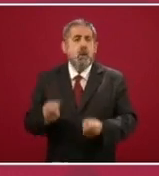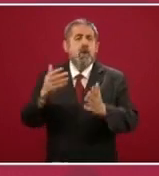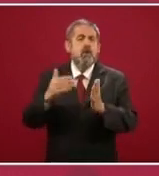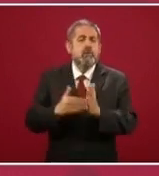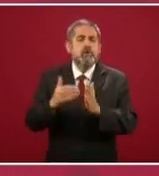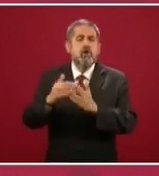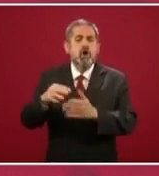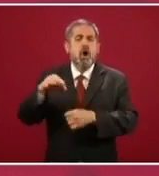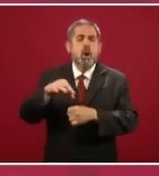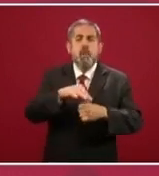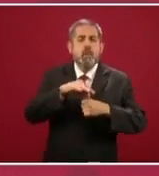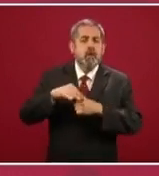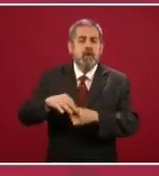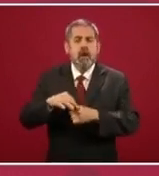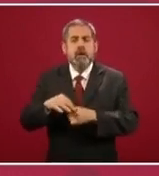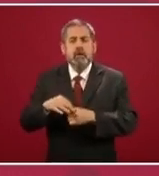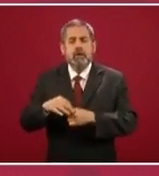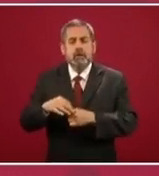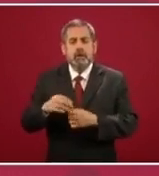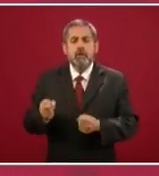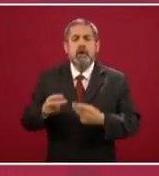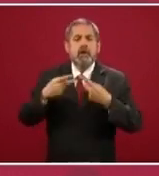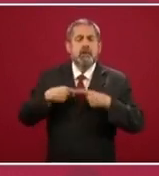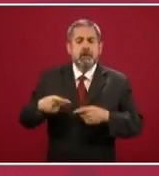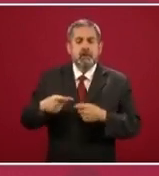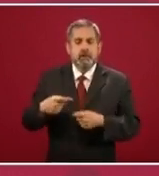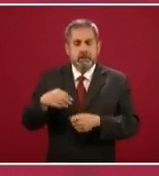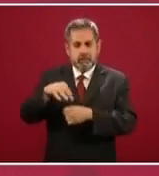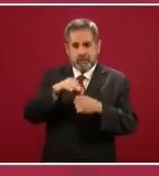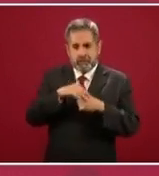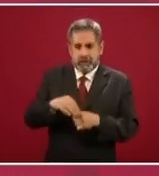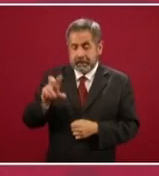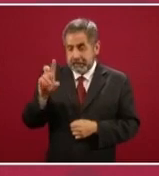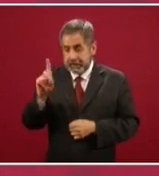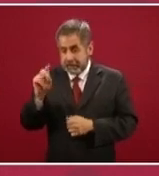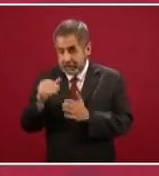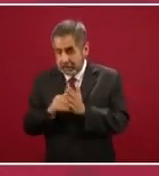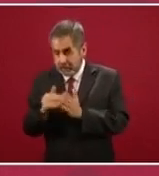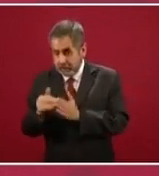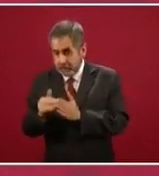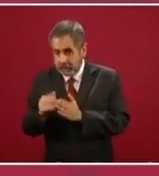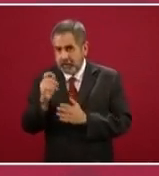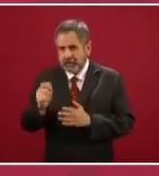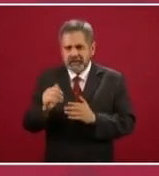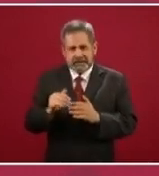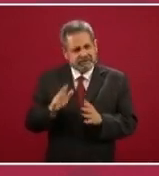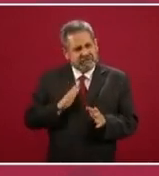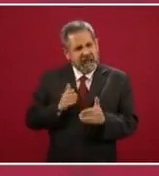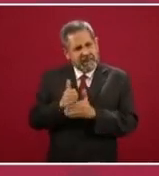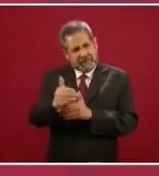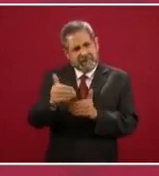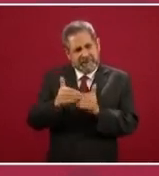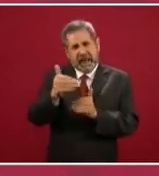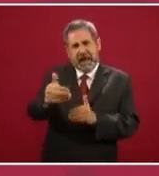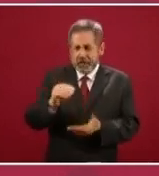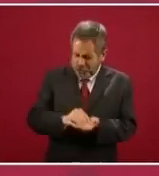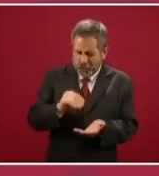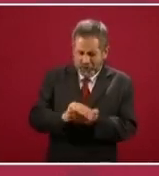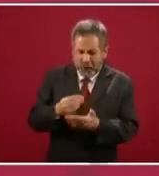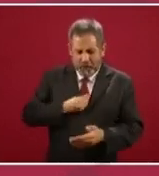millones votaron? ¿Cuántas personas votaron? 30. O sea, vamos de gana. O sea, todavía